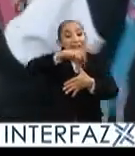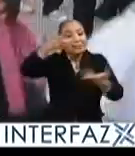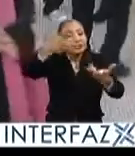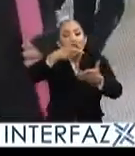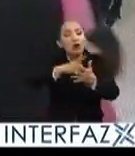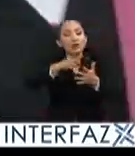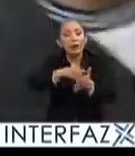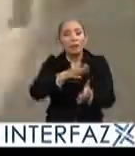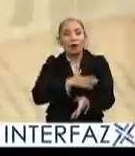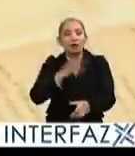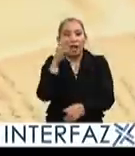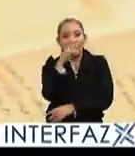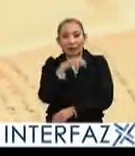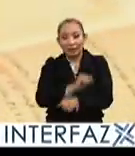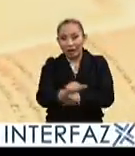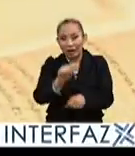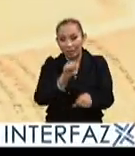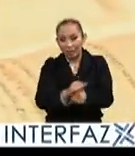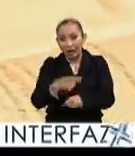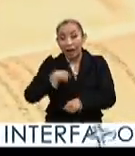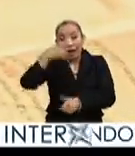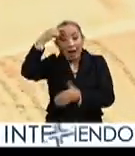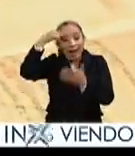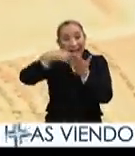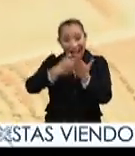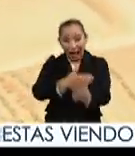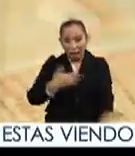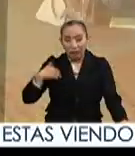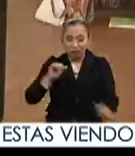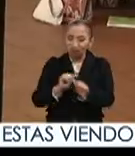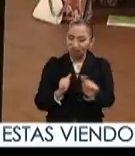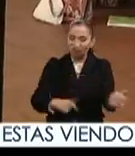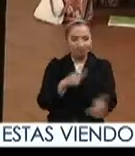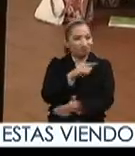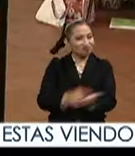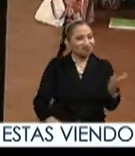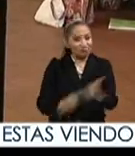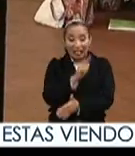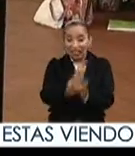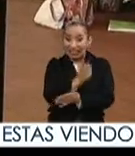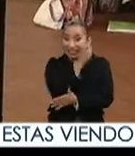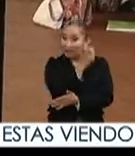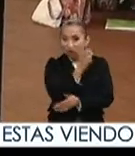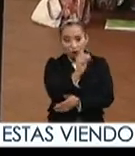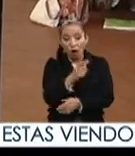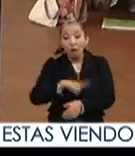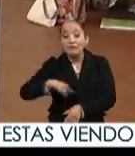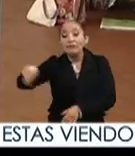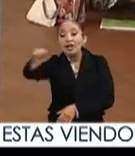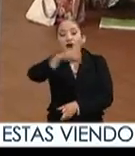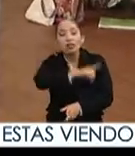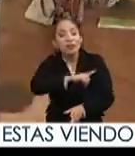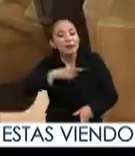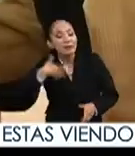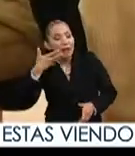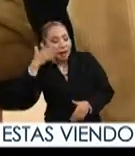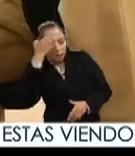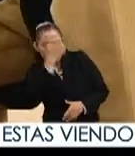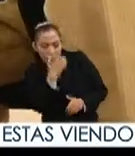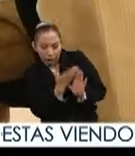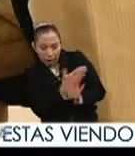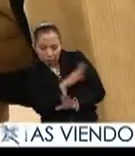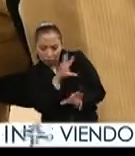llevó a cabo en Buenos Aires, Argentina. Consideró que antes de dar marcha atrás a una reforma de este tipo, los gobiernos deben contar con un